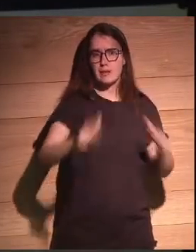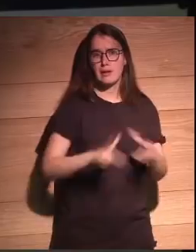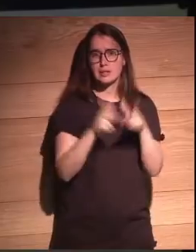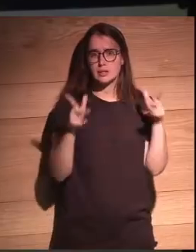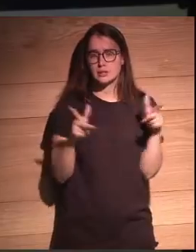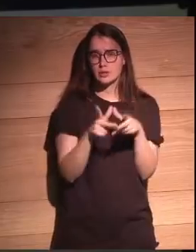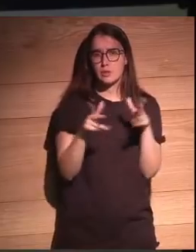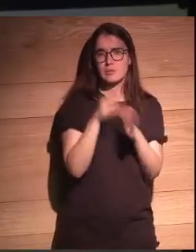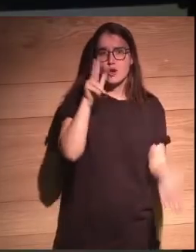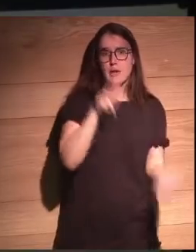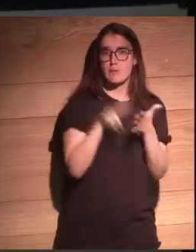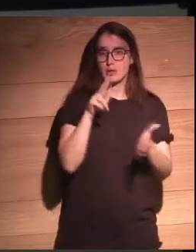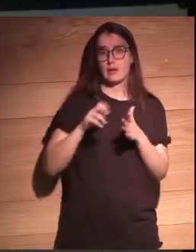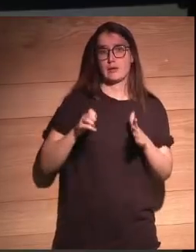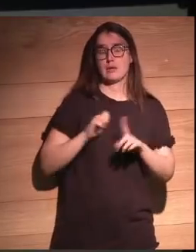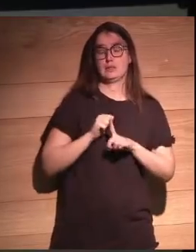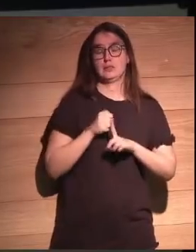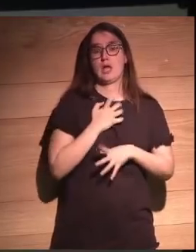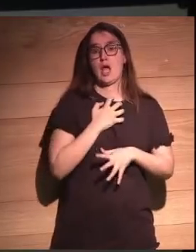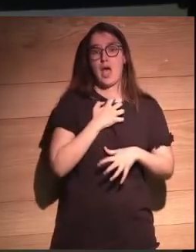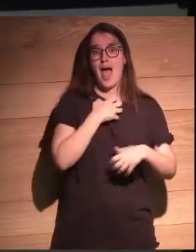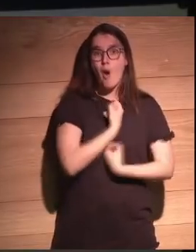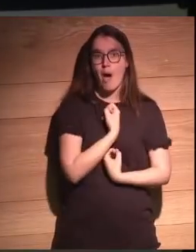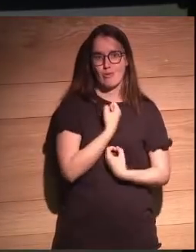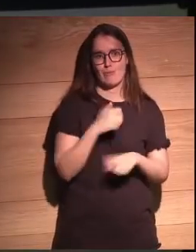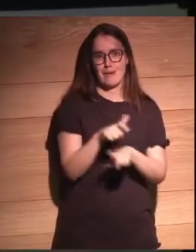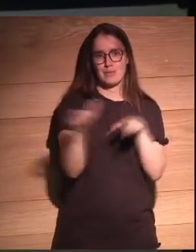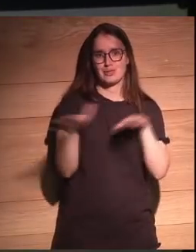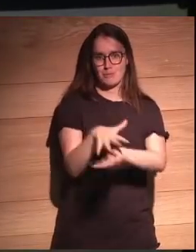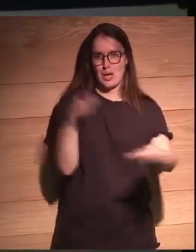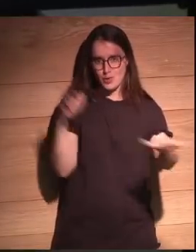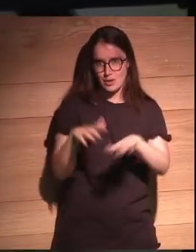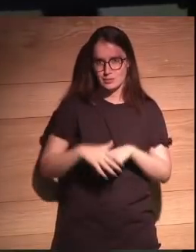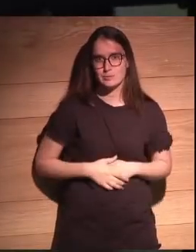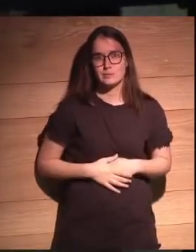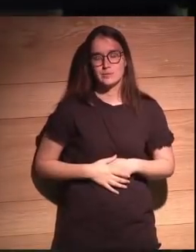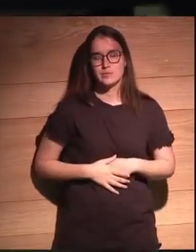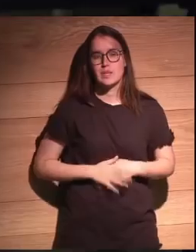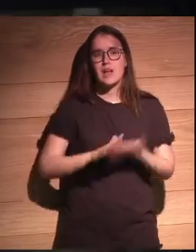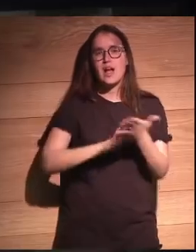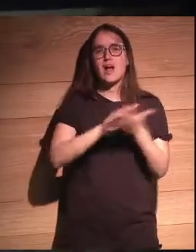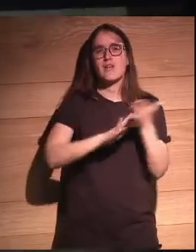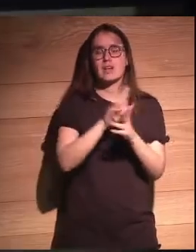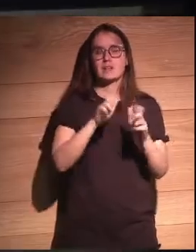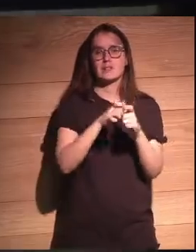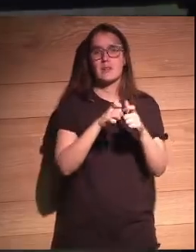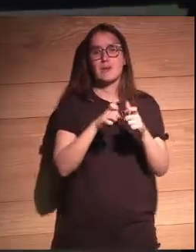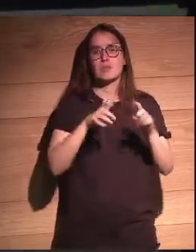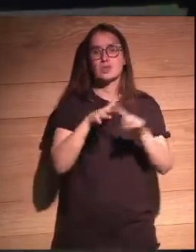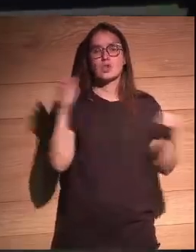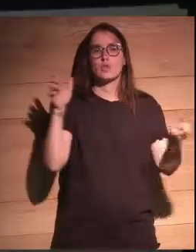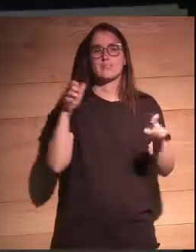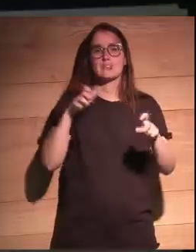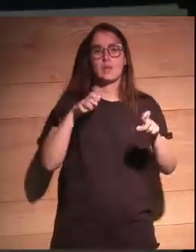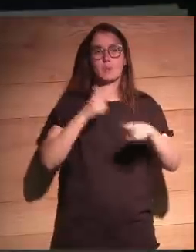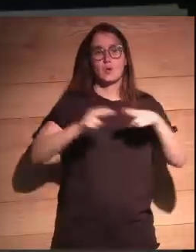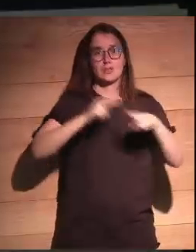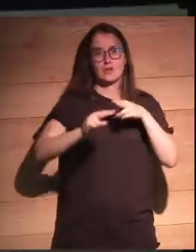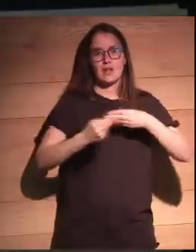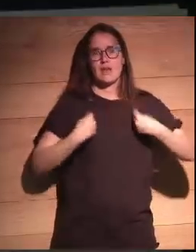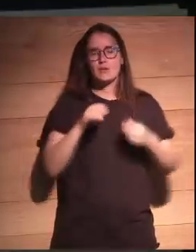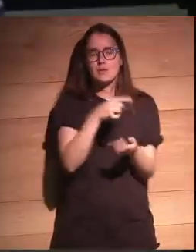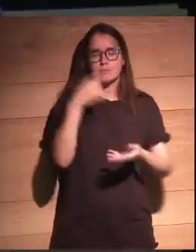vía hipotecas que nos oprimen hasta el cuello para un conjunto más amplio de la población. Hablar de la dimensión política de la vivienda nos